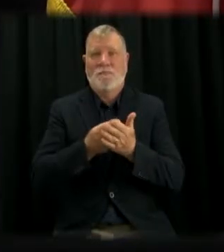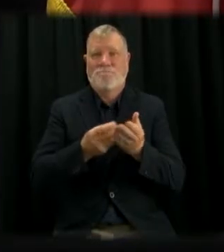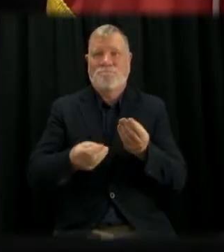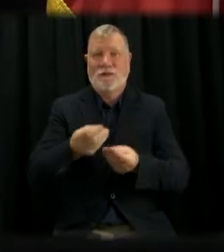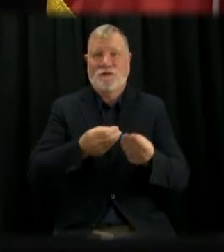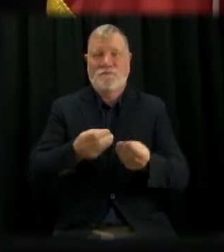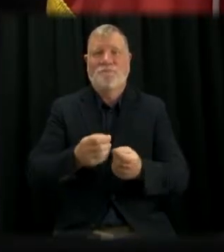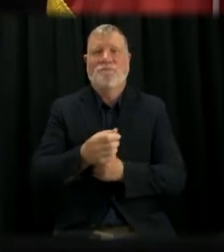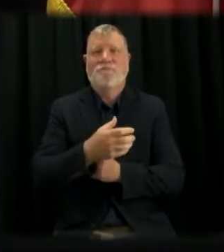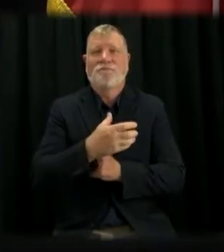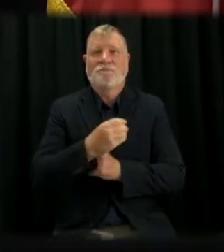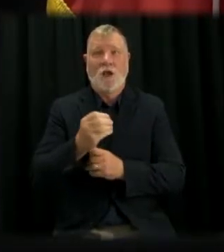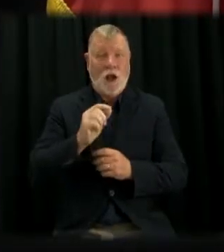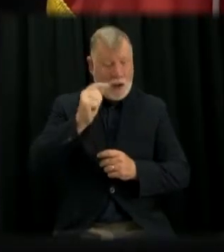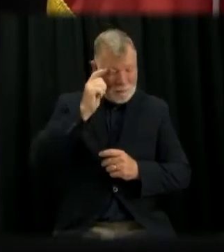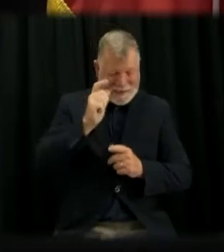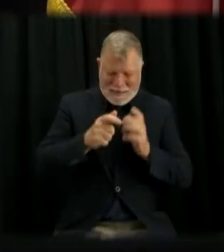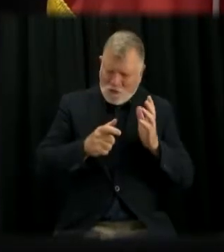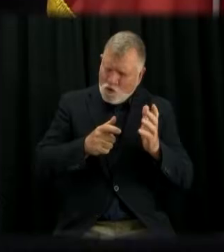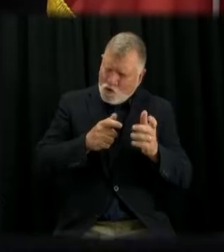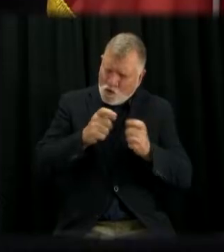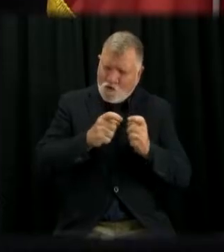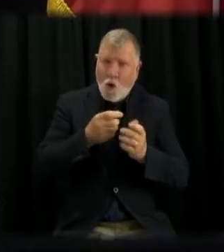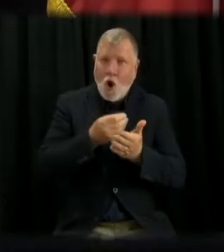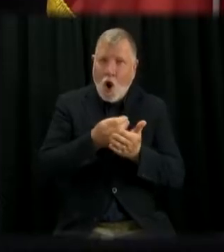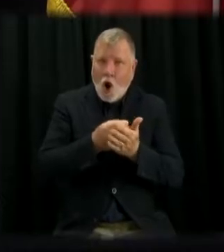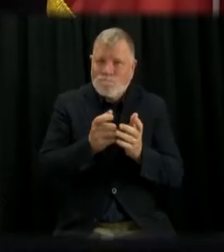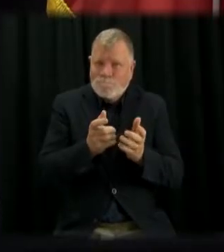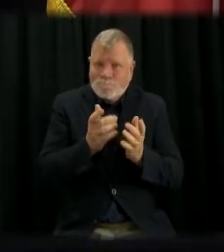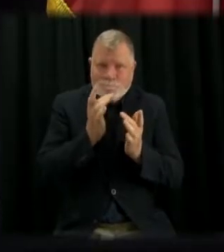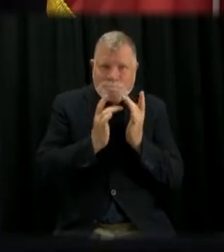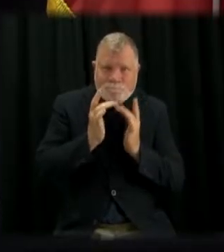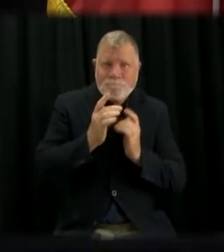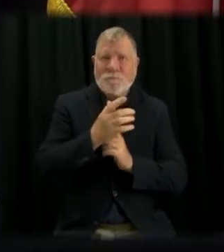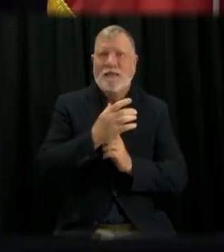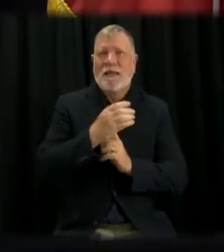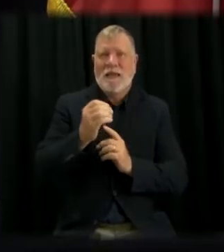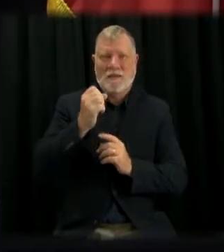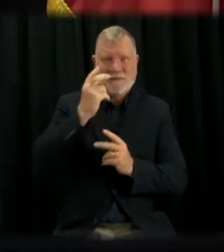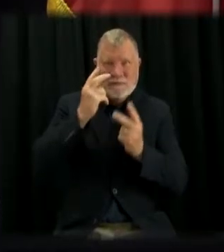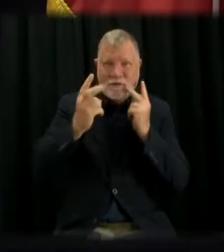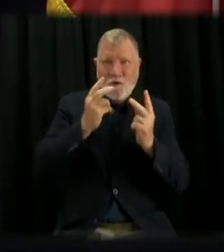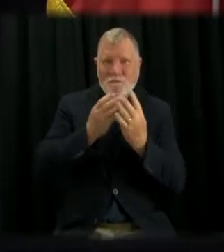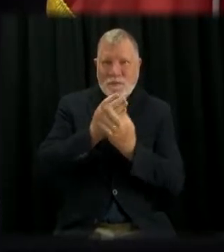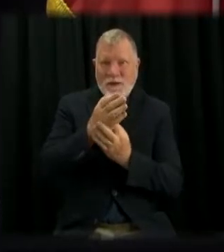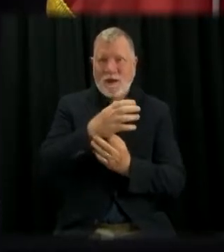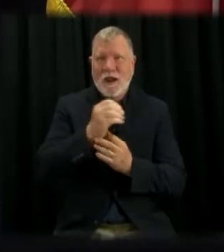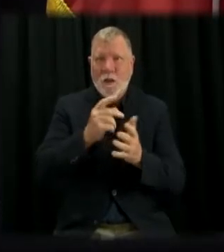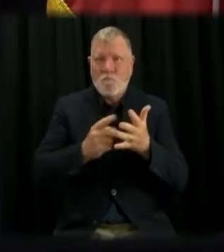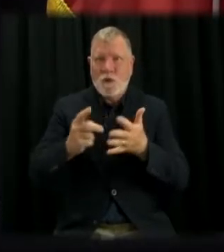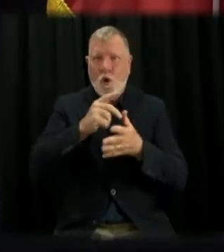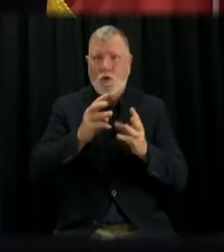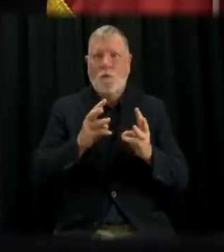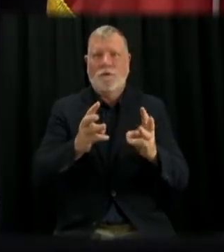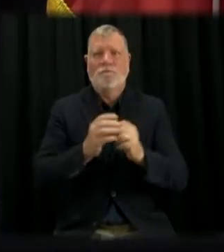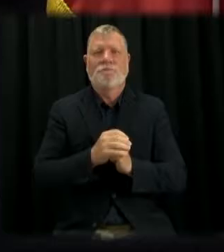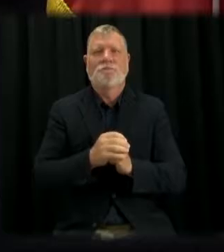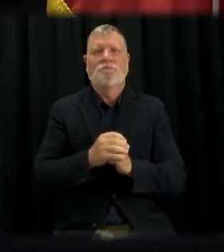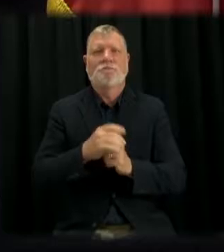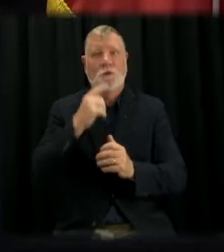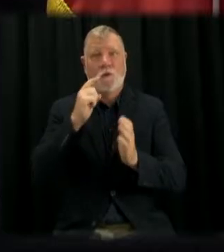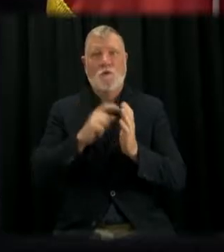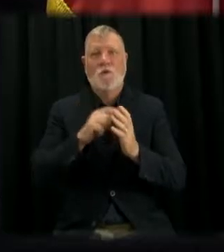presupuesto, el gobernador tiene que controlar los costos, gastar dentro de sus medios y hacer un proceso de prioridades